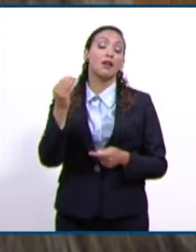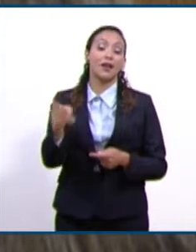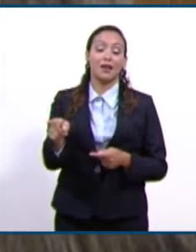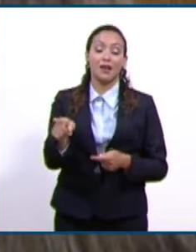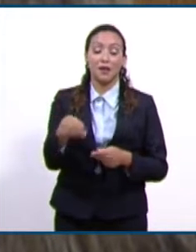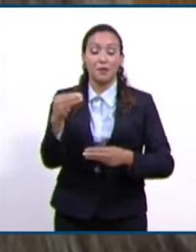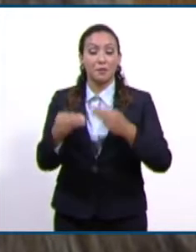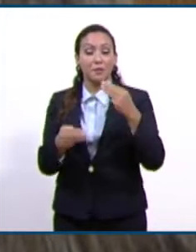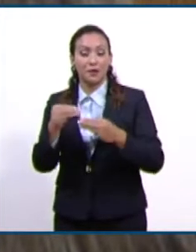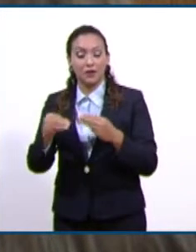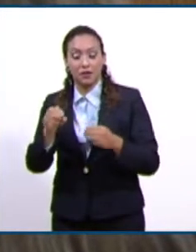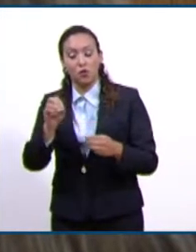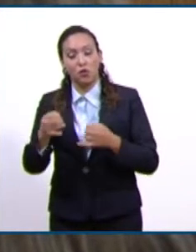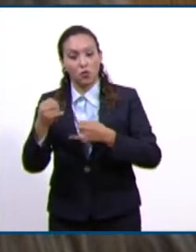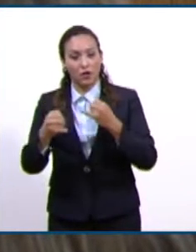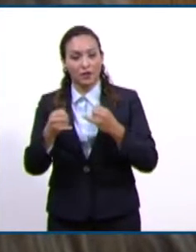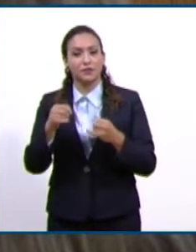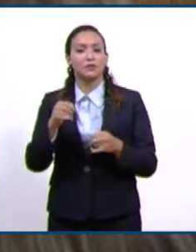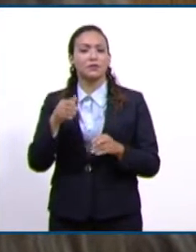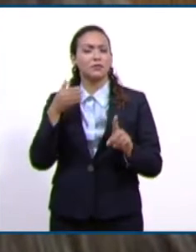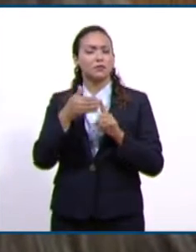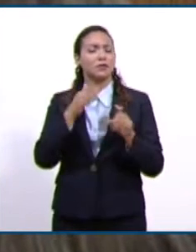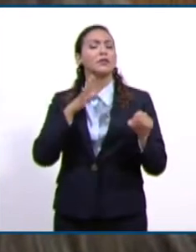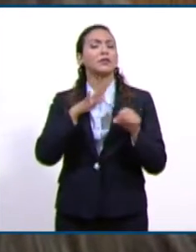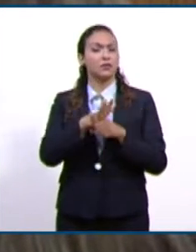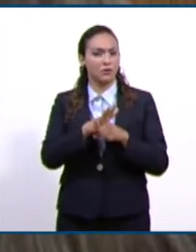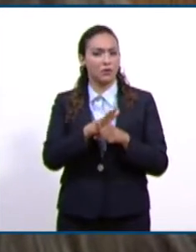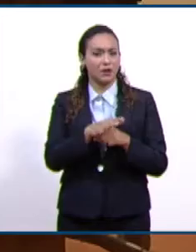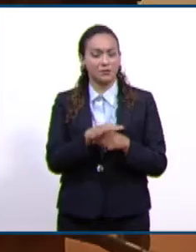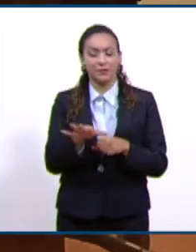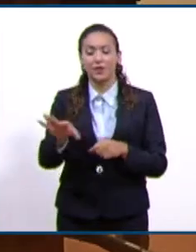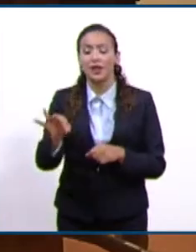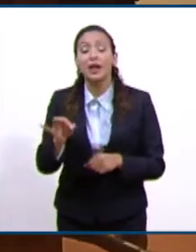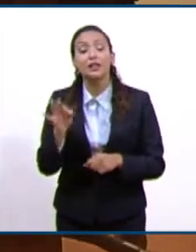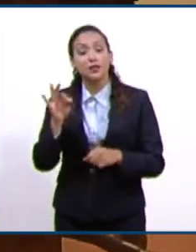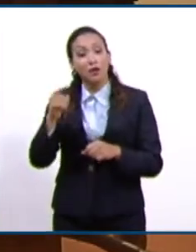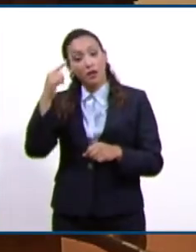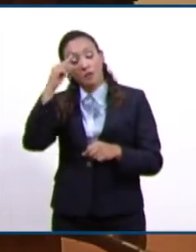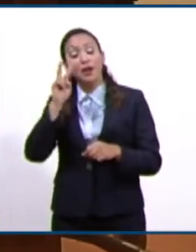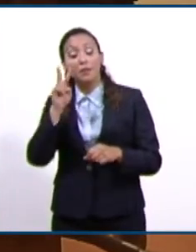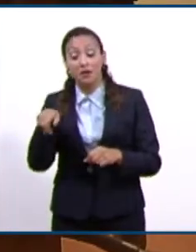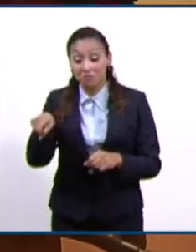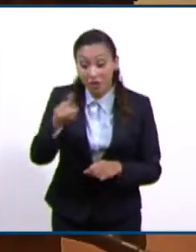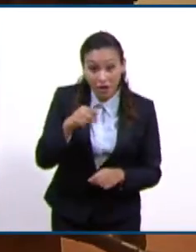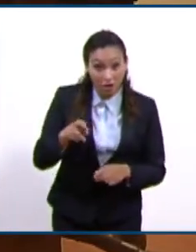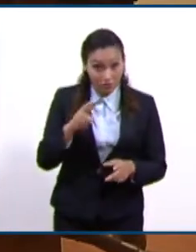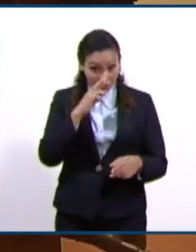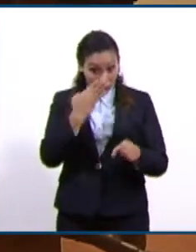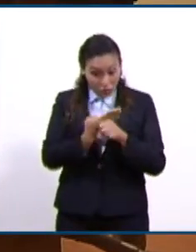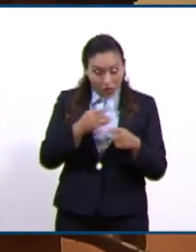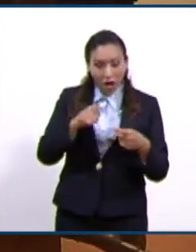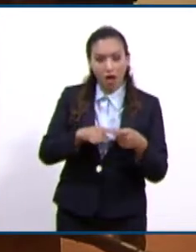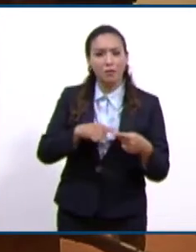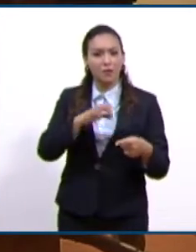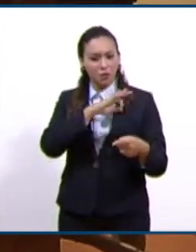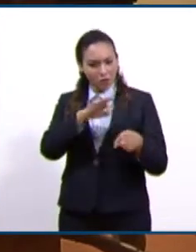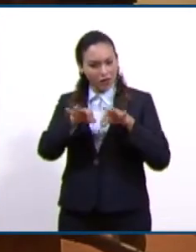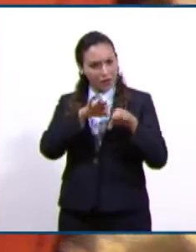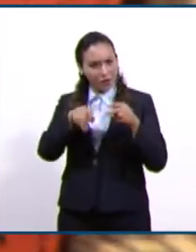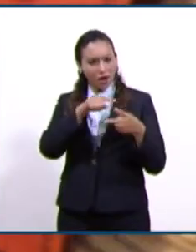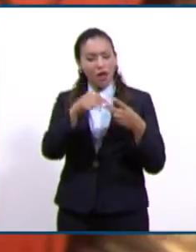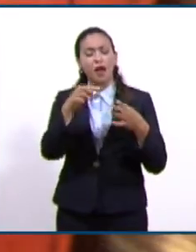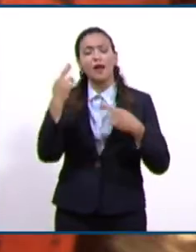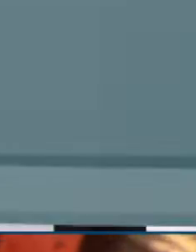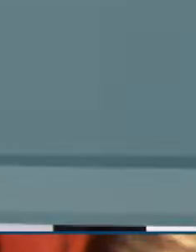criterios objetivos, garantizar también su permanencia en el cargo y su inamovilidad, esto para evitar las remociones